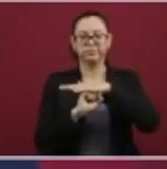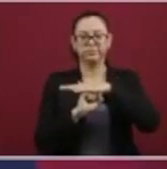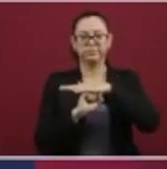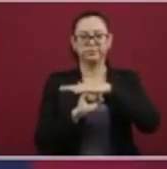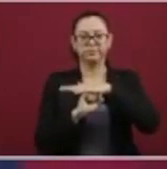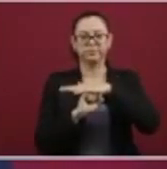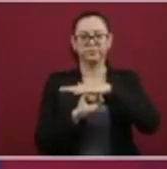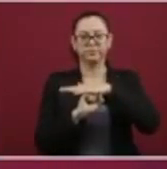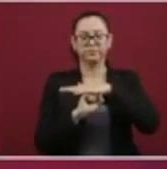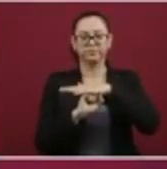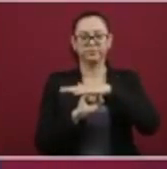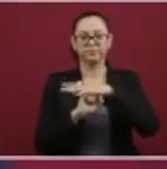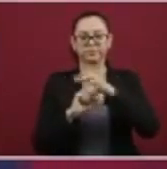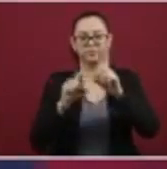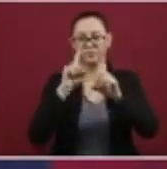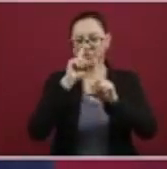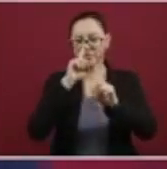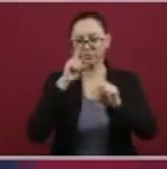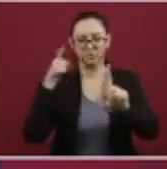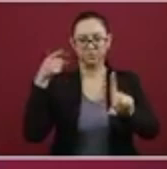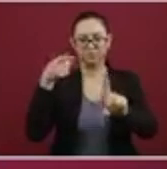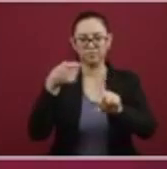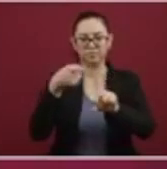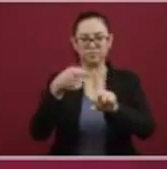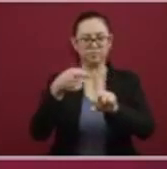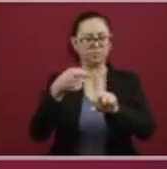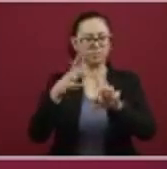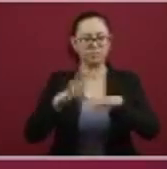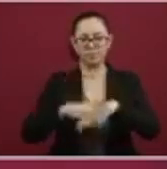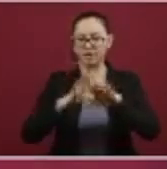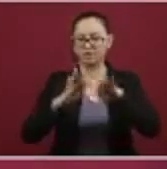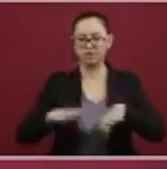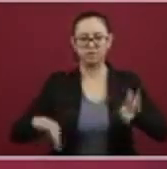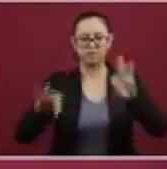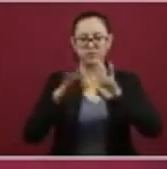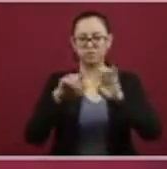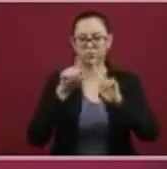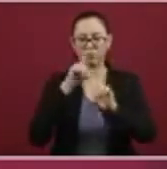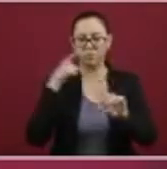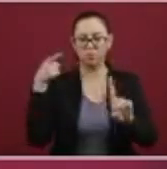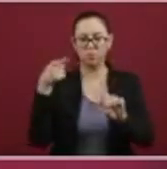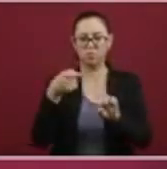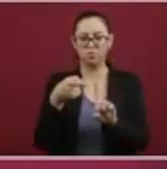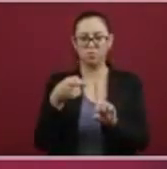tiene como fundamento